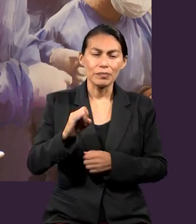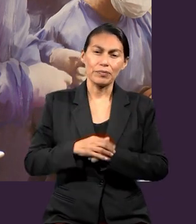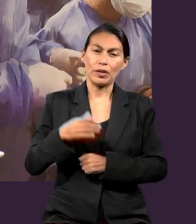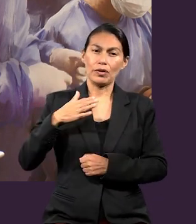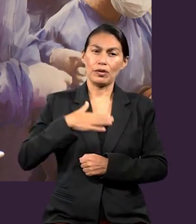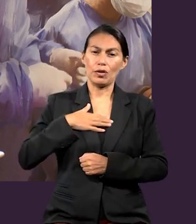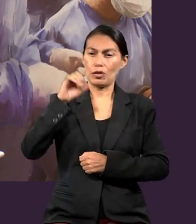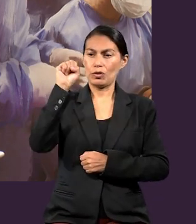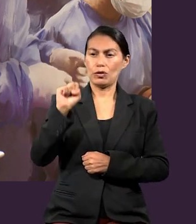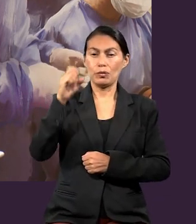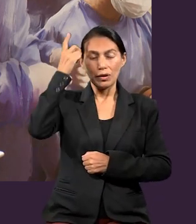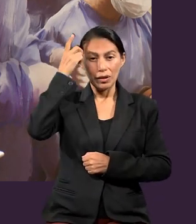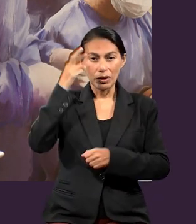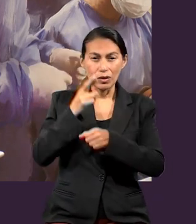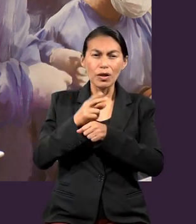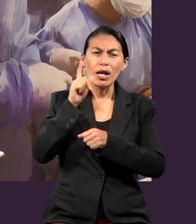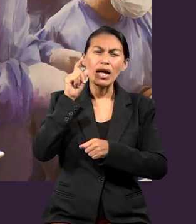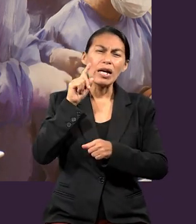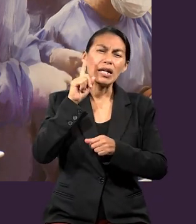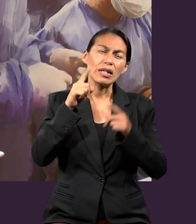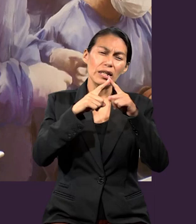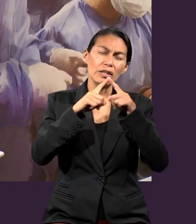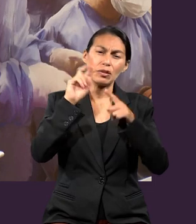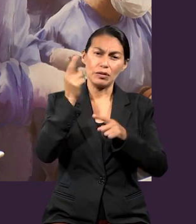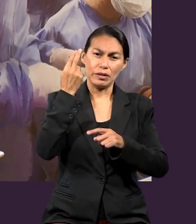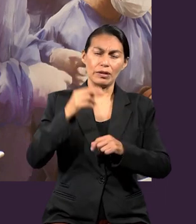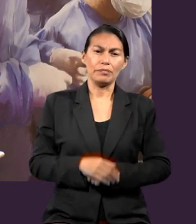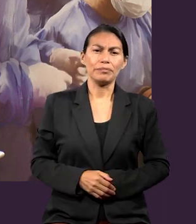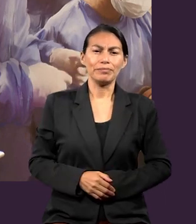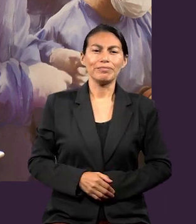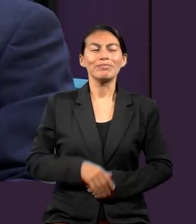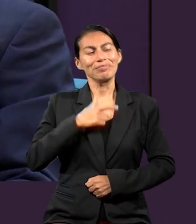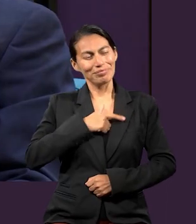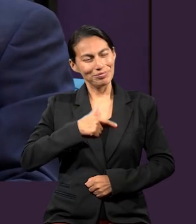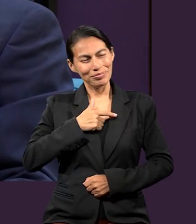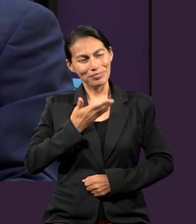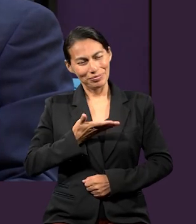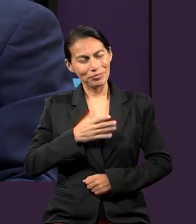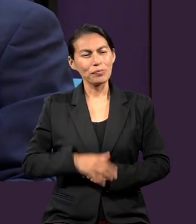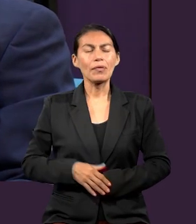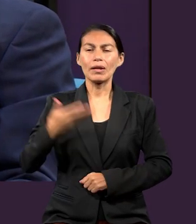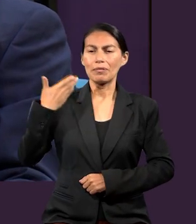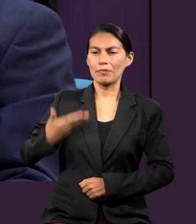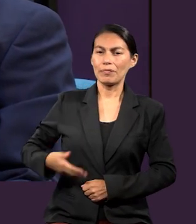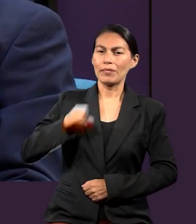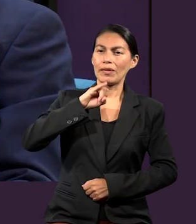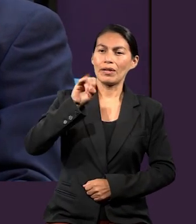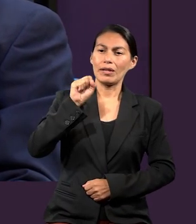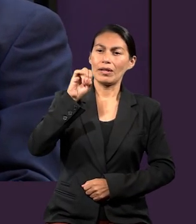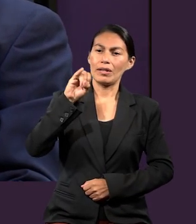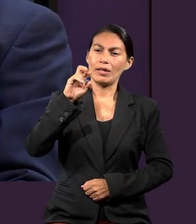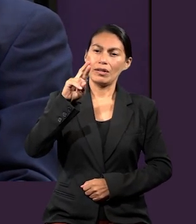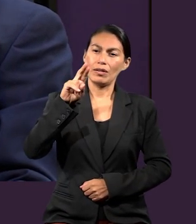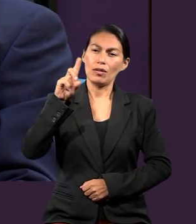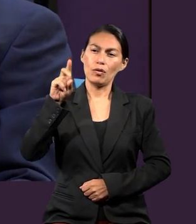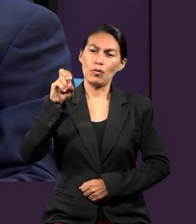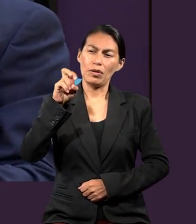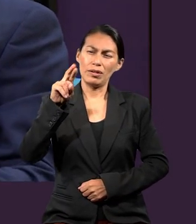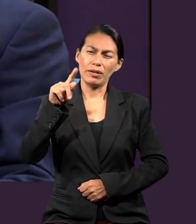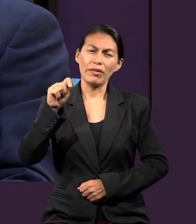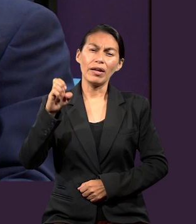subdirectora de la Sociedad de Jóvenes de la Atleta Universitaria. Ok, mucho gusto Keila. Mi nombre es Jair Duarte,